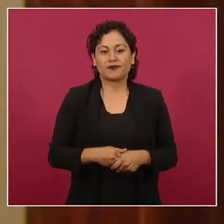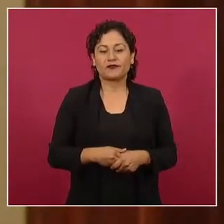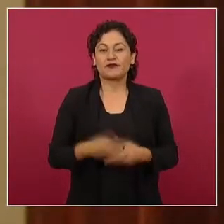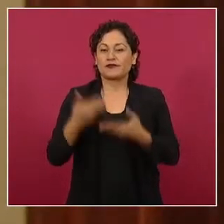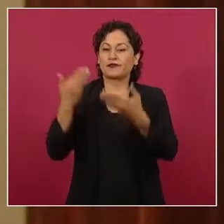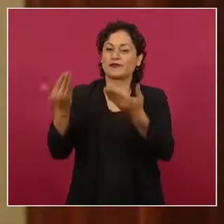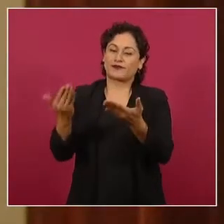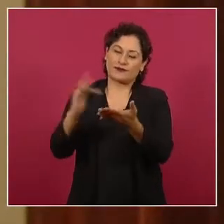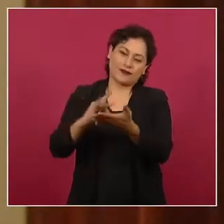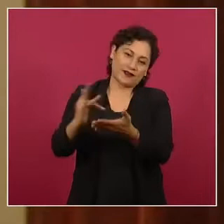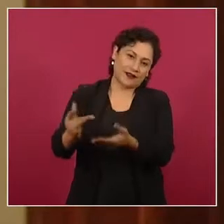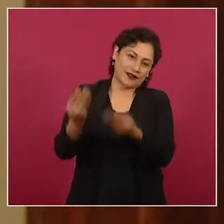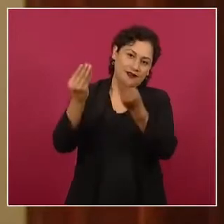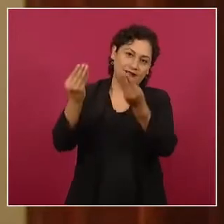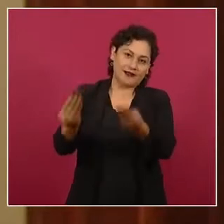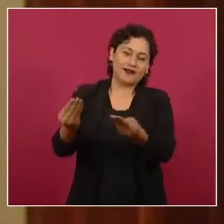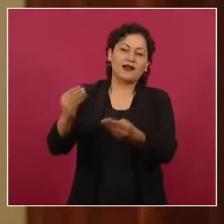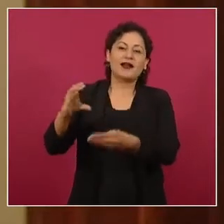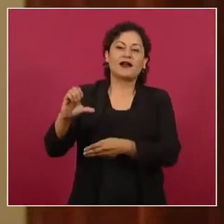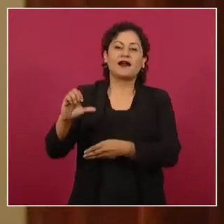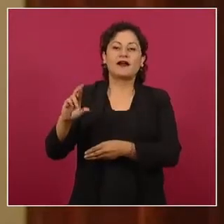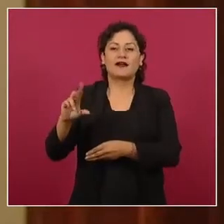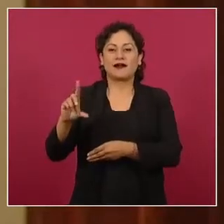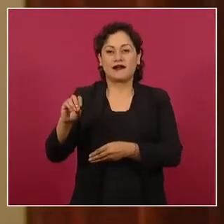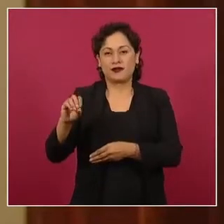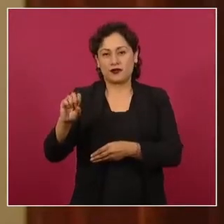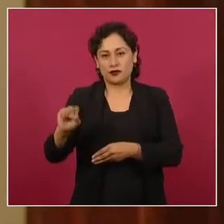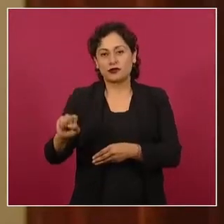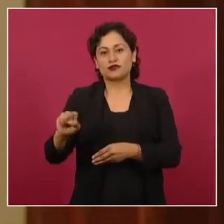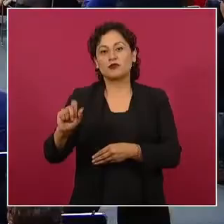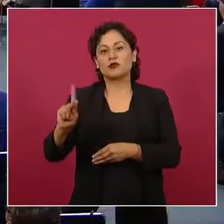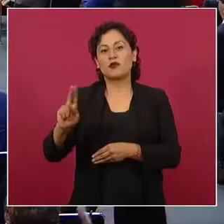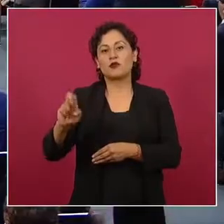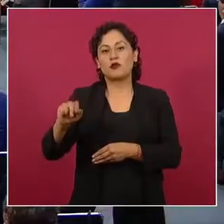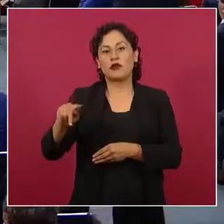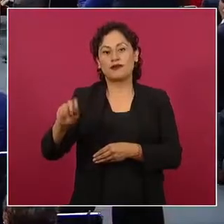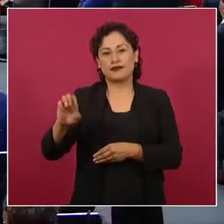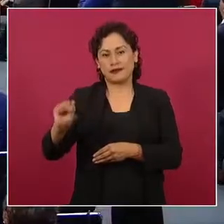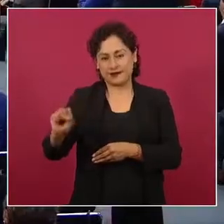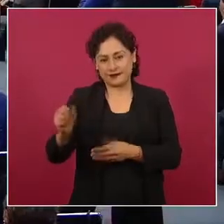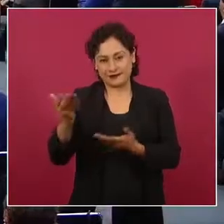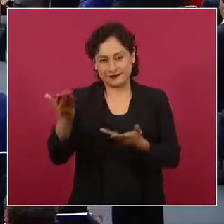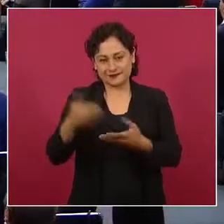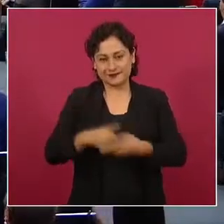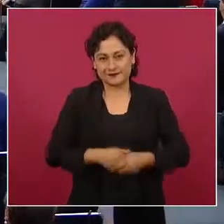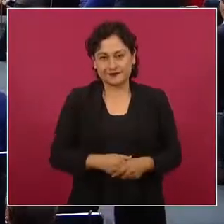Muchas gracias a Carlos Alberto Puente Salas,